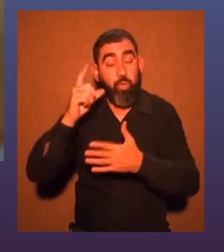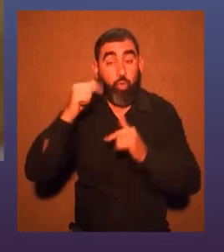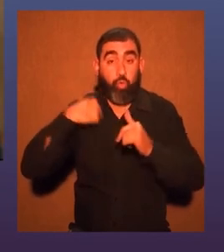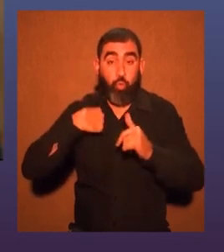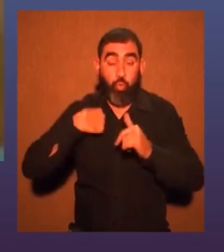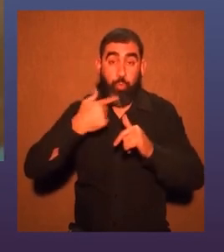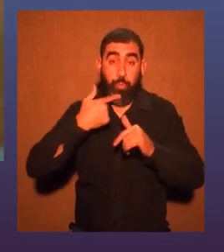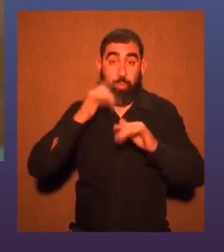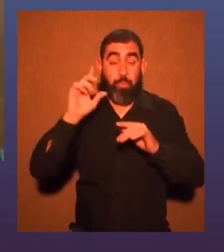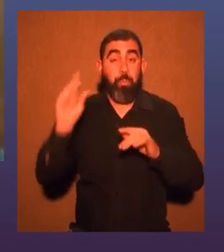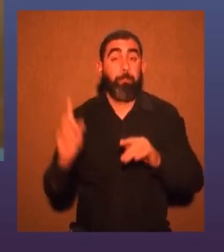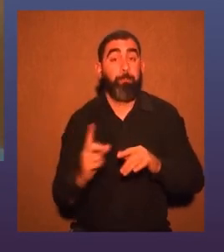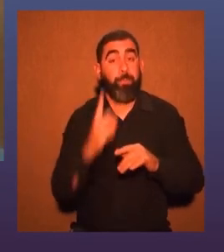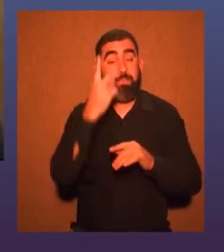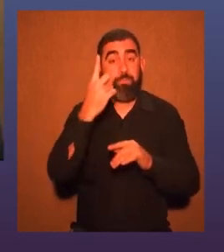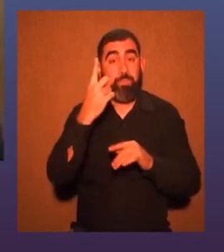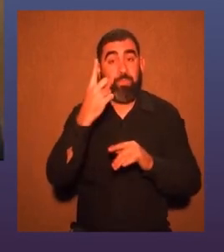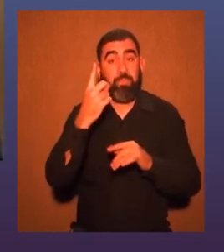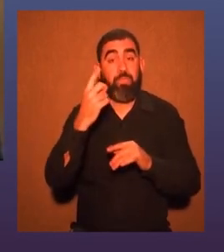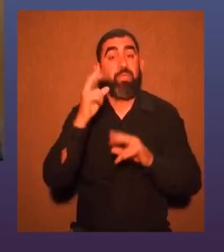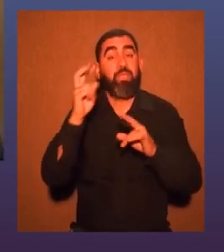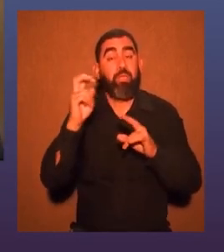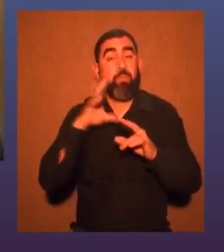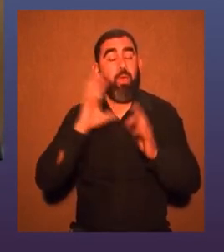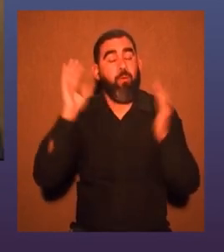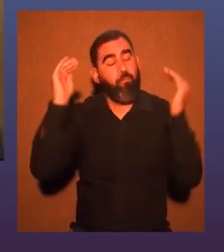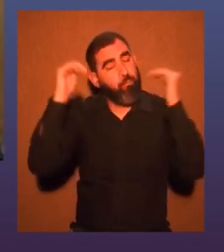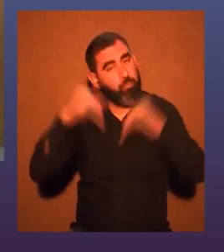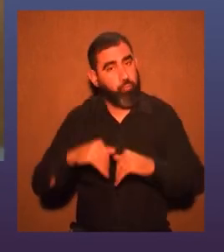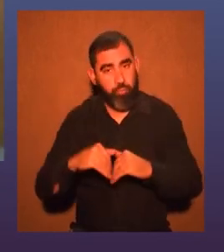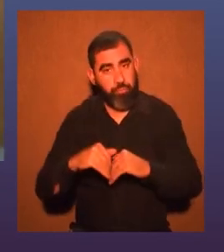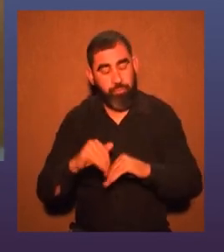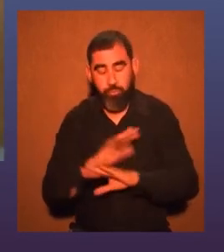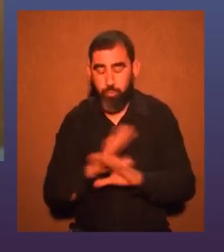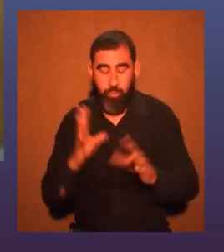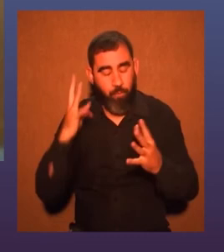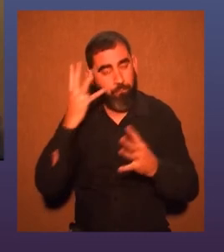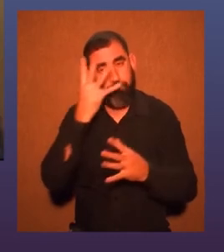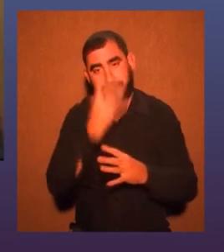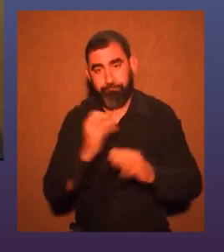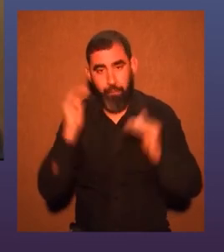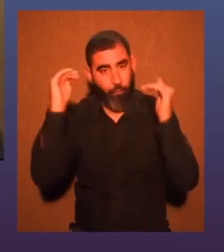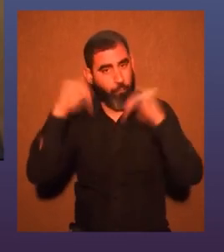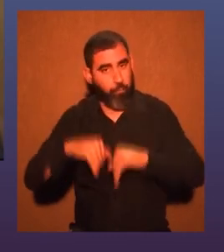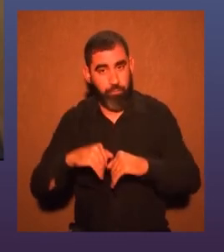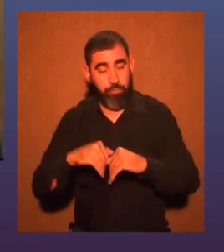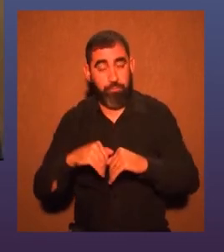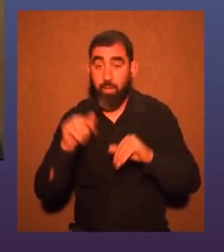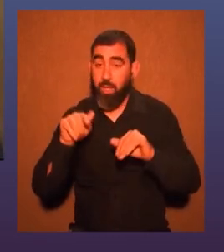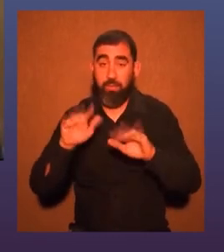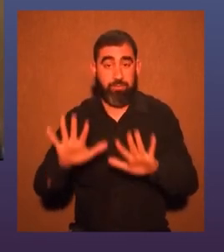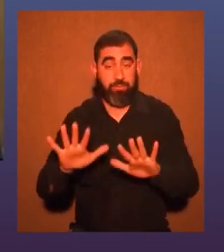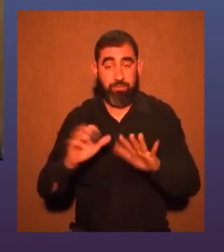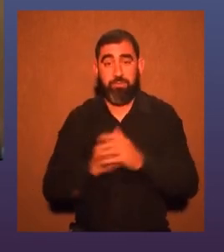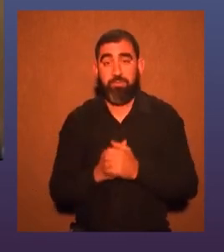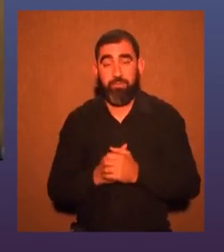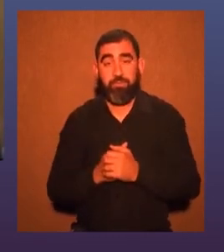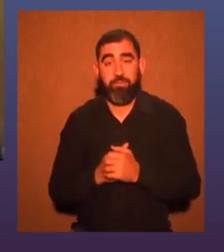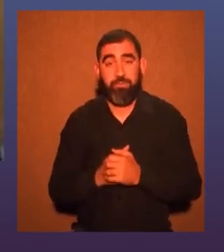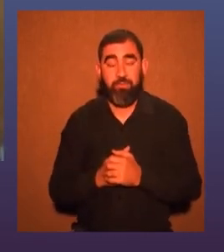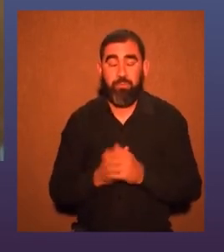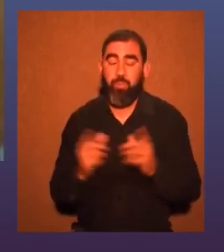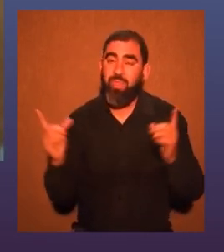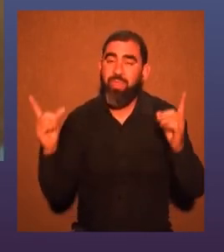caso por lo menos, principalmente compuesto de gran frustración. O sea, es así, es